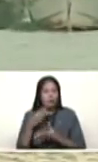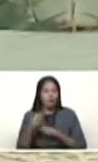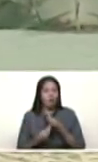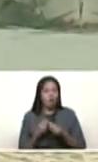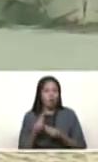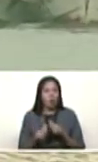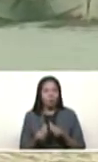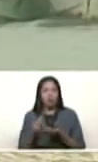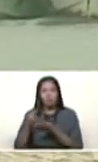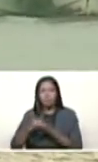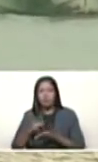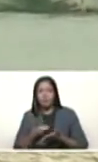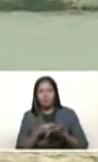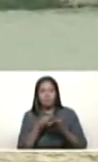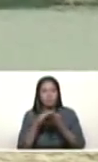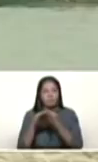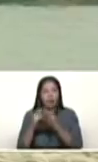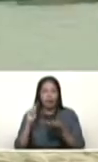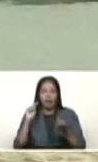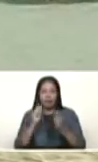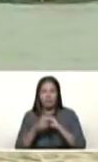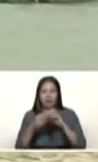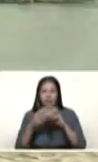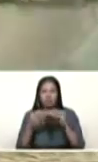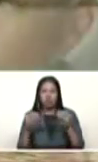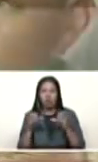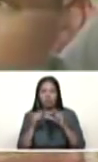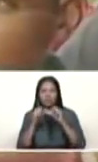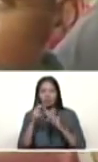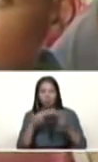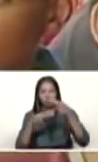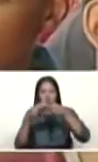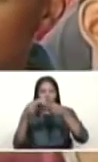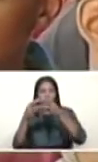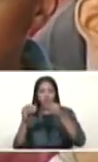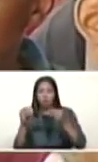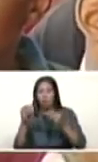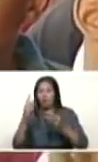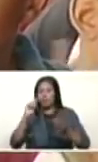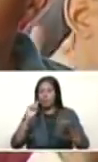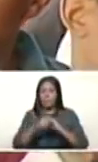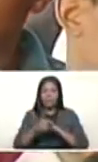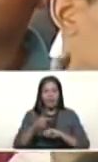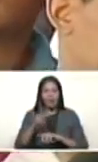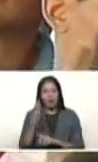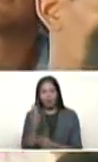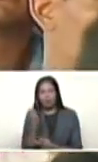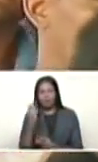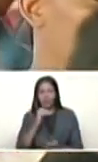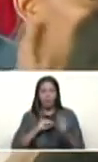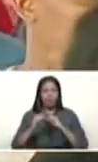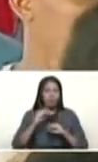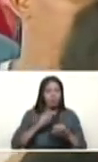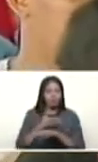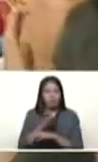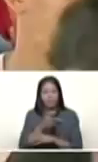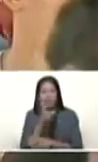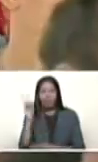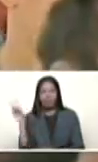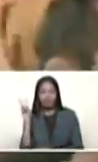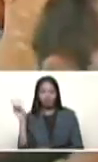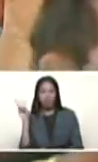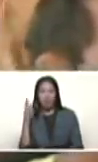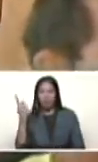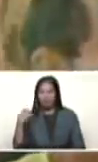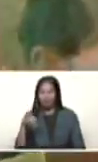para invertir y transformar y construir todo lo que haya que transformar y construir en el movimiento de pesca venezolana. Los